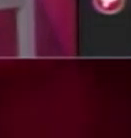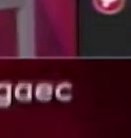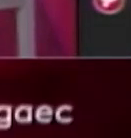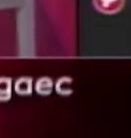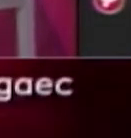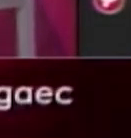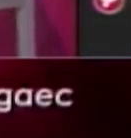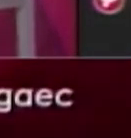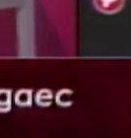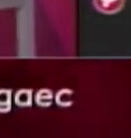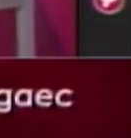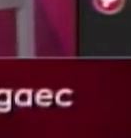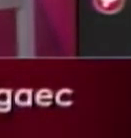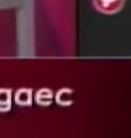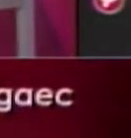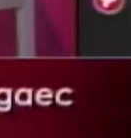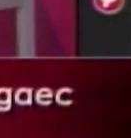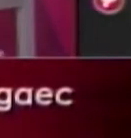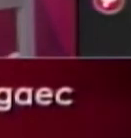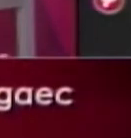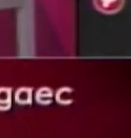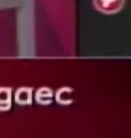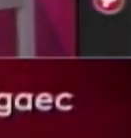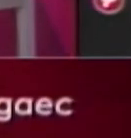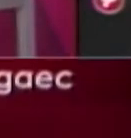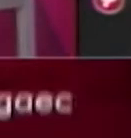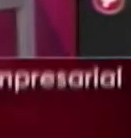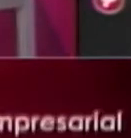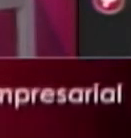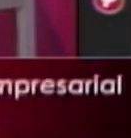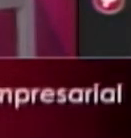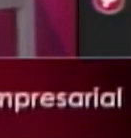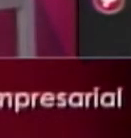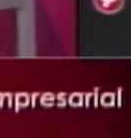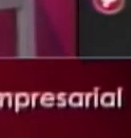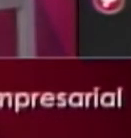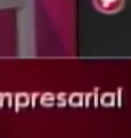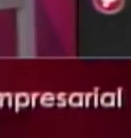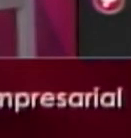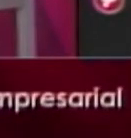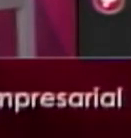www.telerama.es. Ahora está totalmente renovada, por eso siempre los invito para que la visiten y